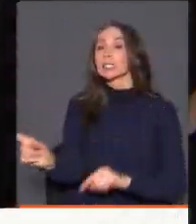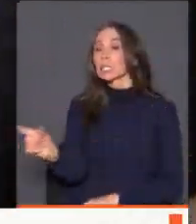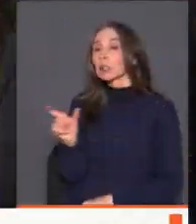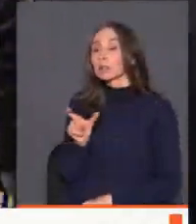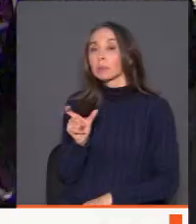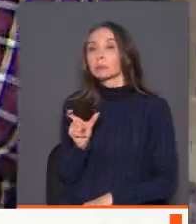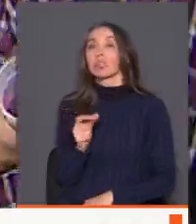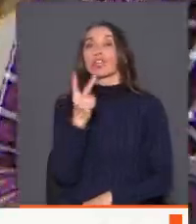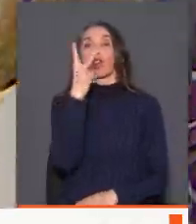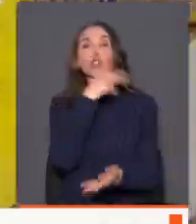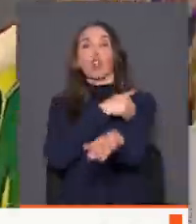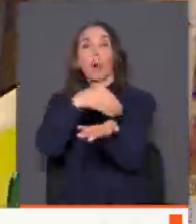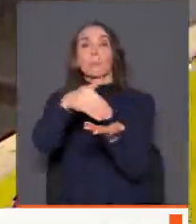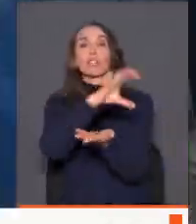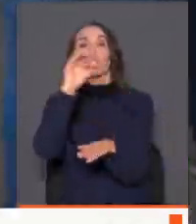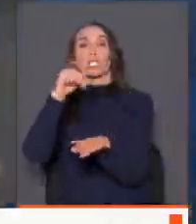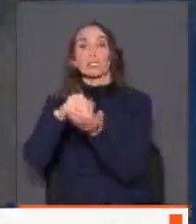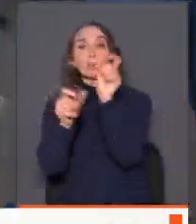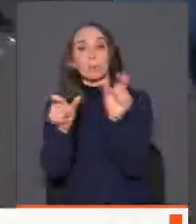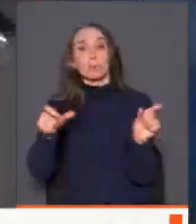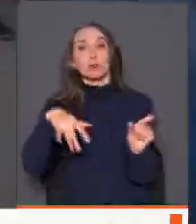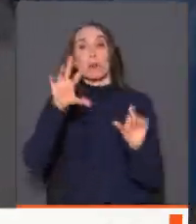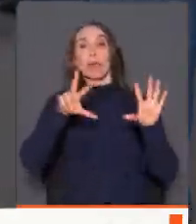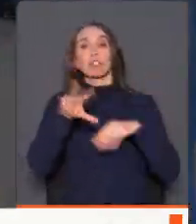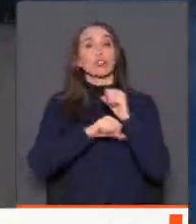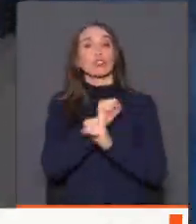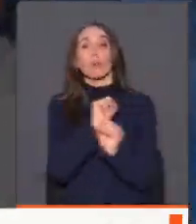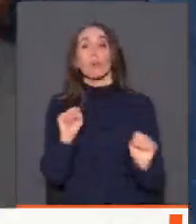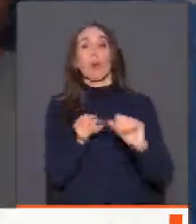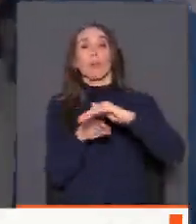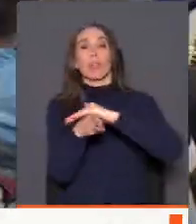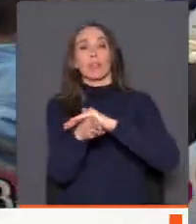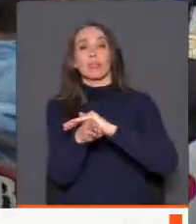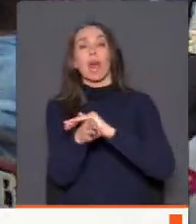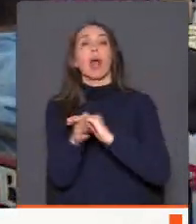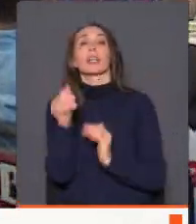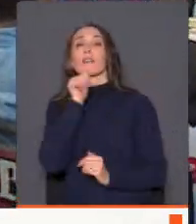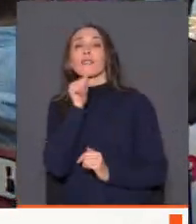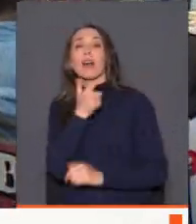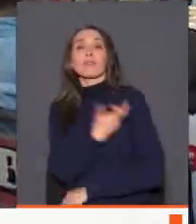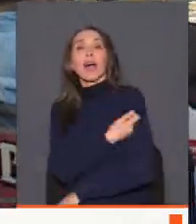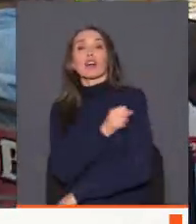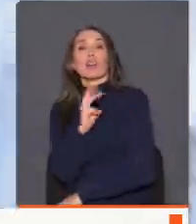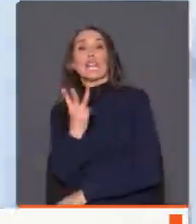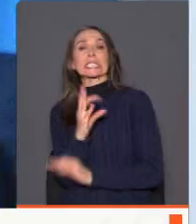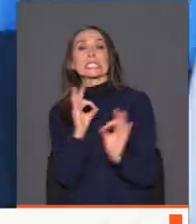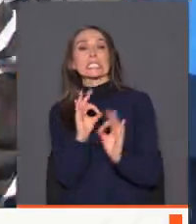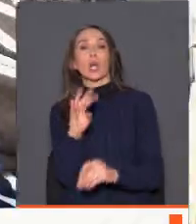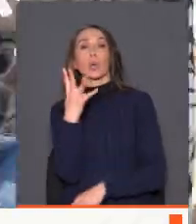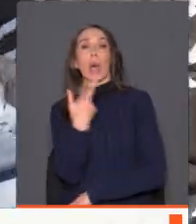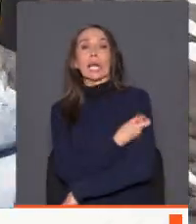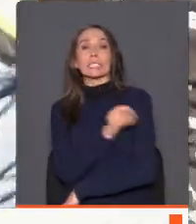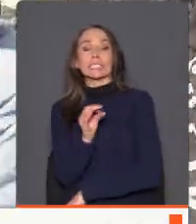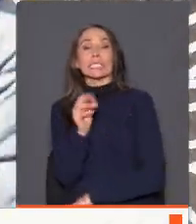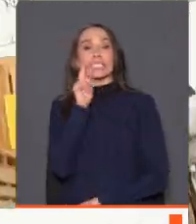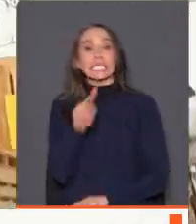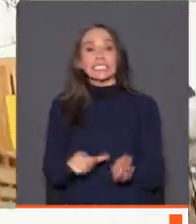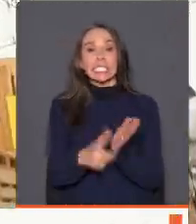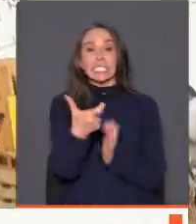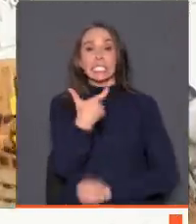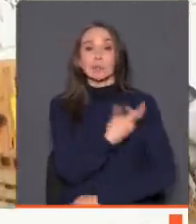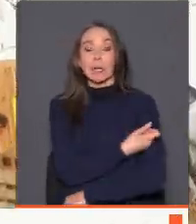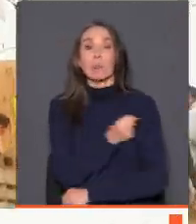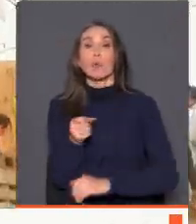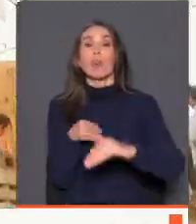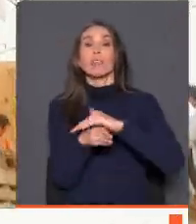cerca de 2,5 millones de mayores de 18 años, hoy rezagados de tercera y cuarta dosis, que sin pase podrán entrar con